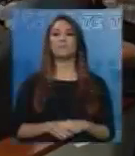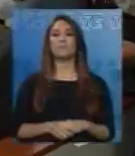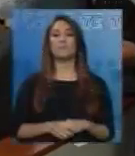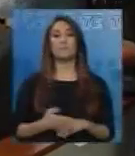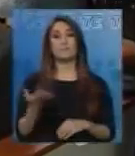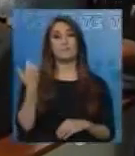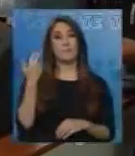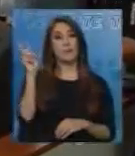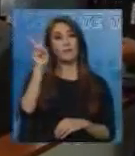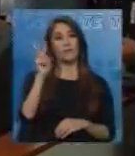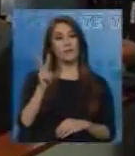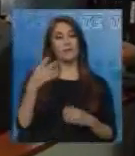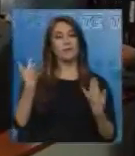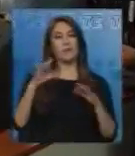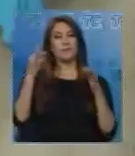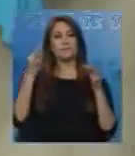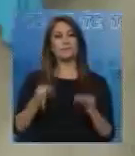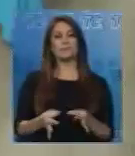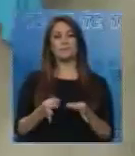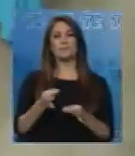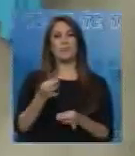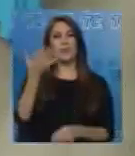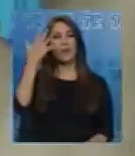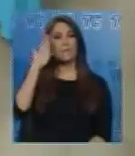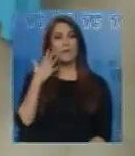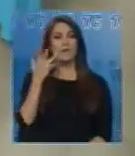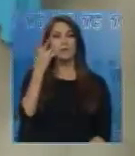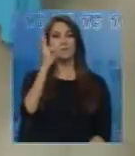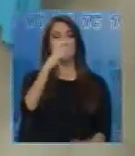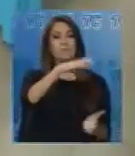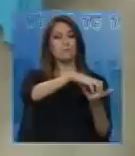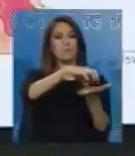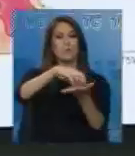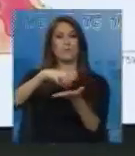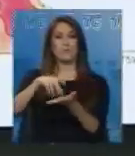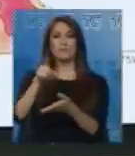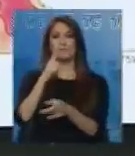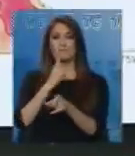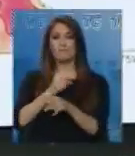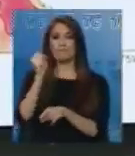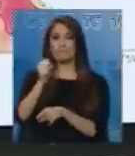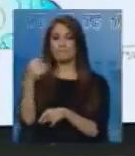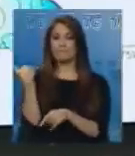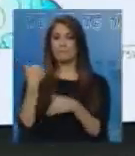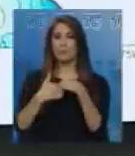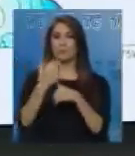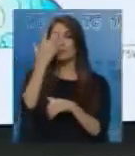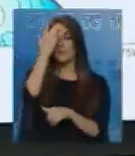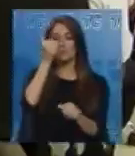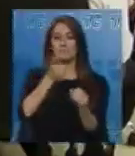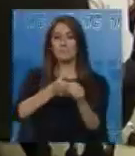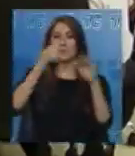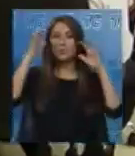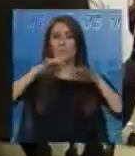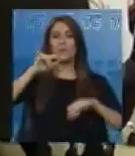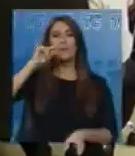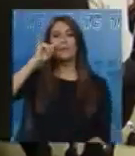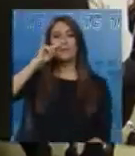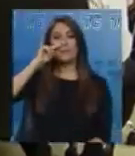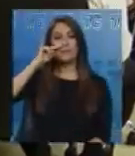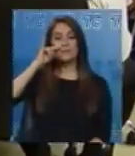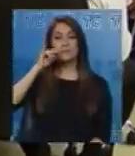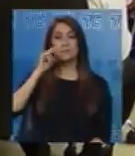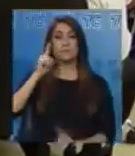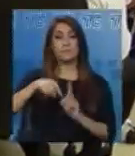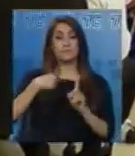El pasado viernes se declaró el nivel de alerta amarilla en 17 provincias que se verán afectadas por el fenómeno del Niño. Por ello,